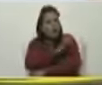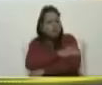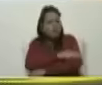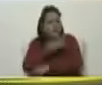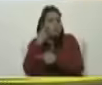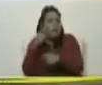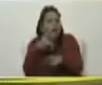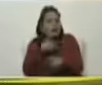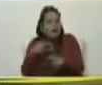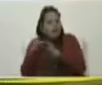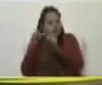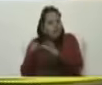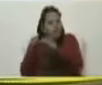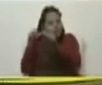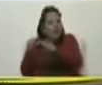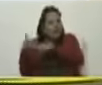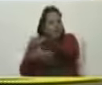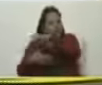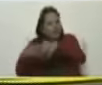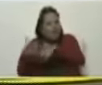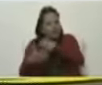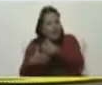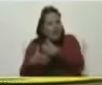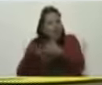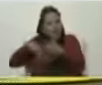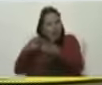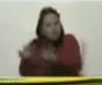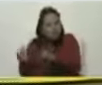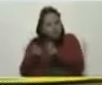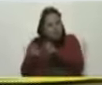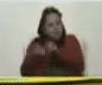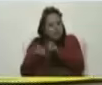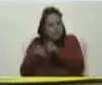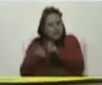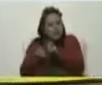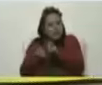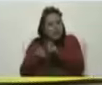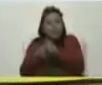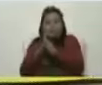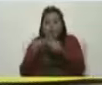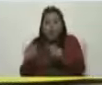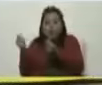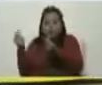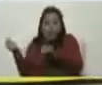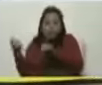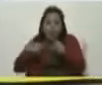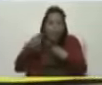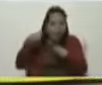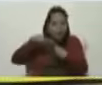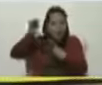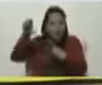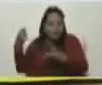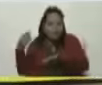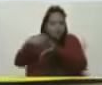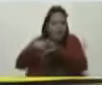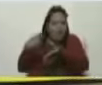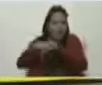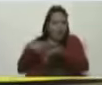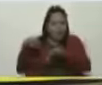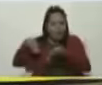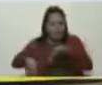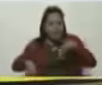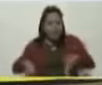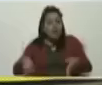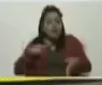pareciera que quieren seguir siendo oposición para seguir lucrándose de todos estos recursos que les mandan desde el exterior y cosa que he